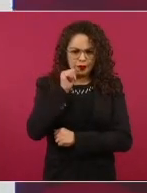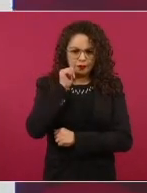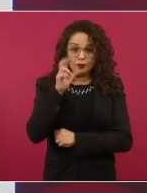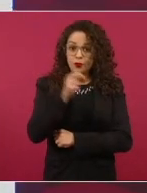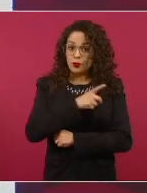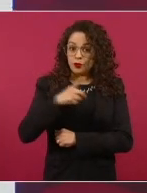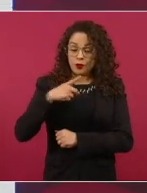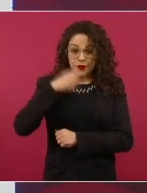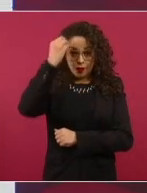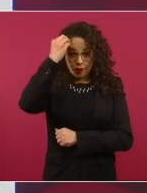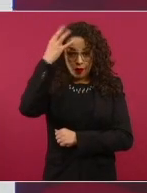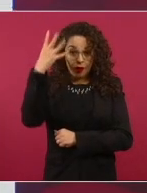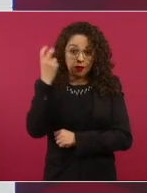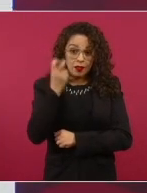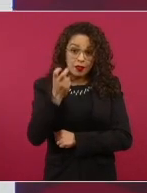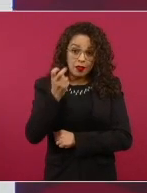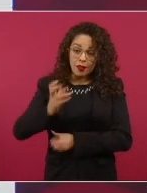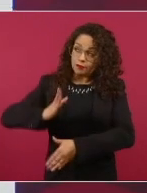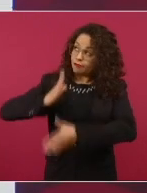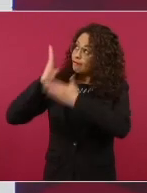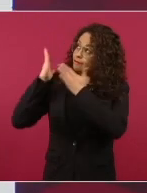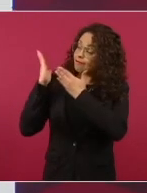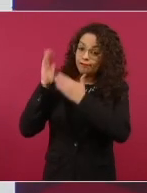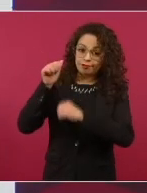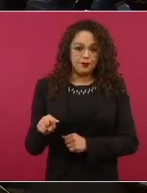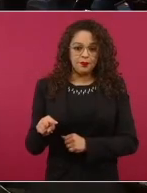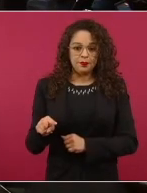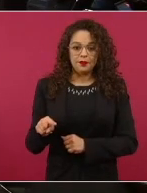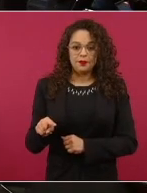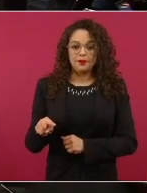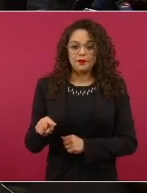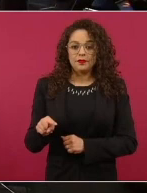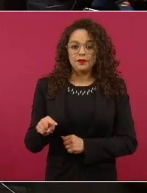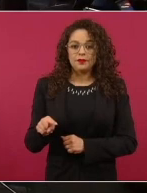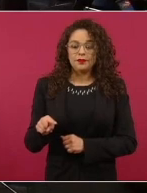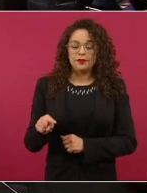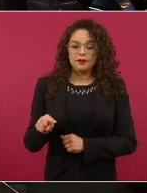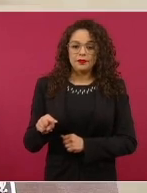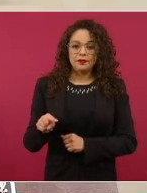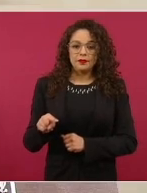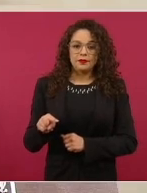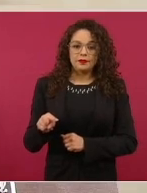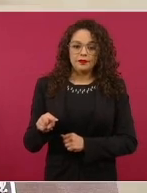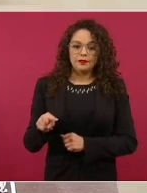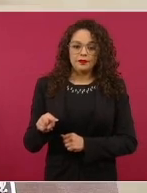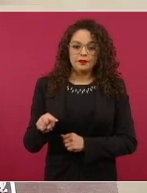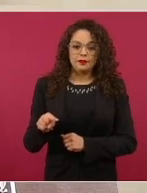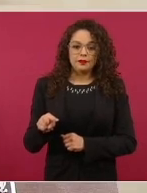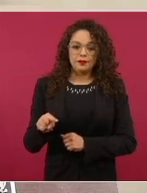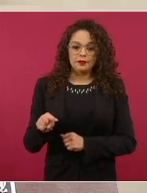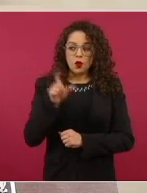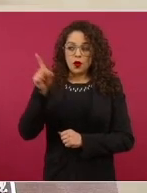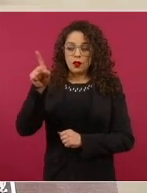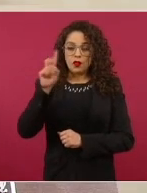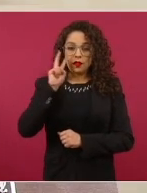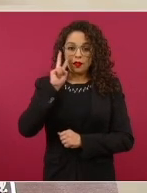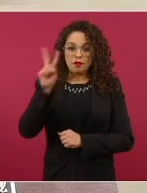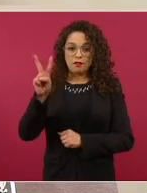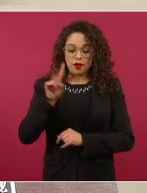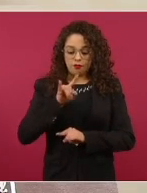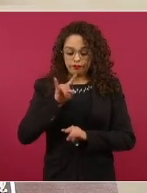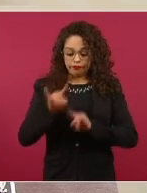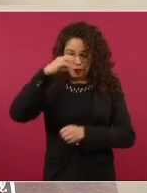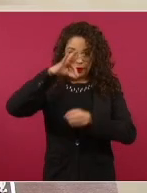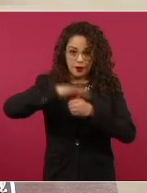estas cosas, de estos agravios, que cuando aparezca en la boleta,